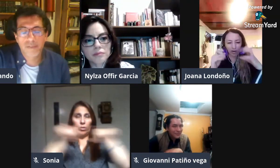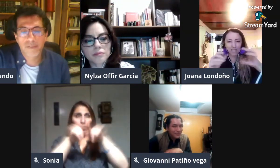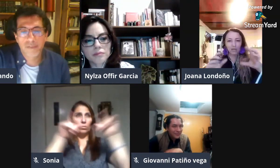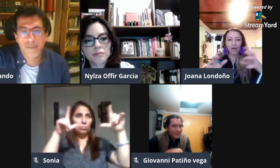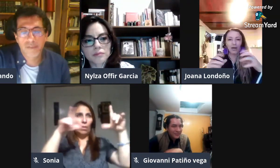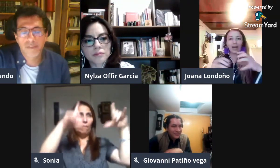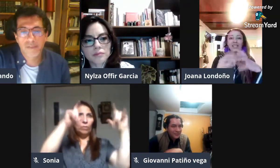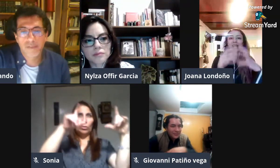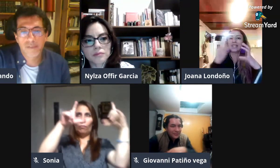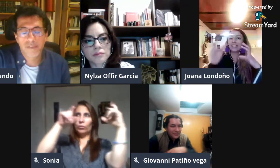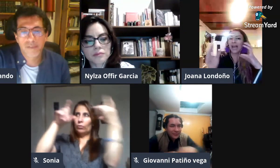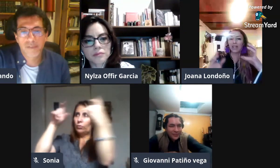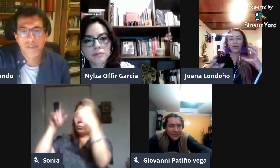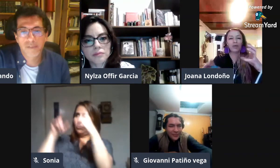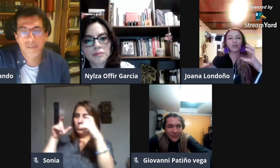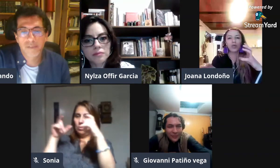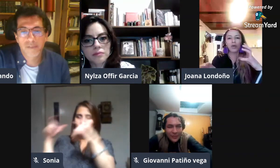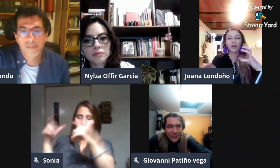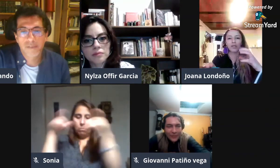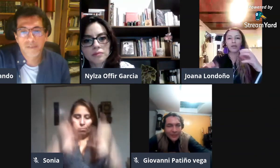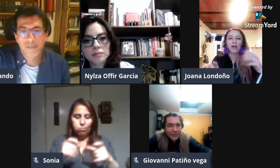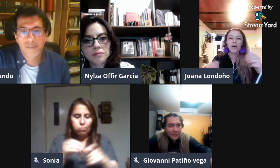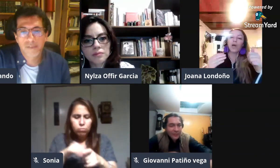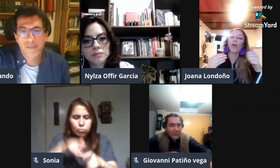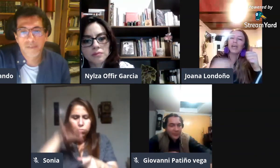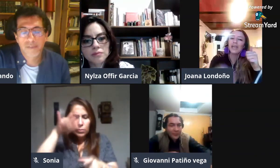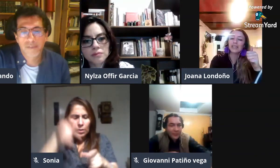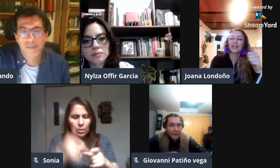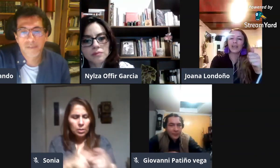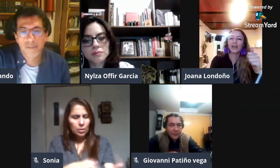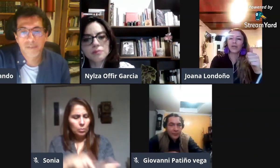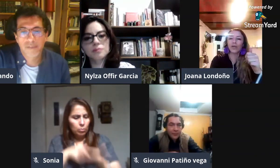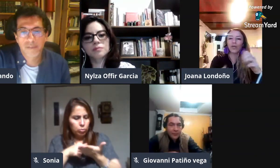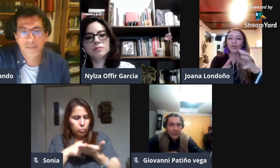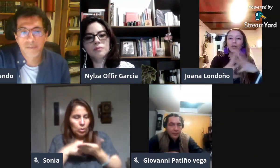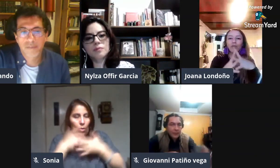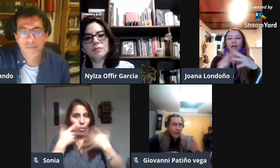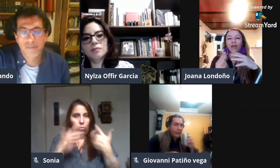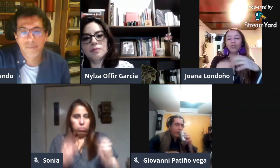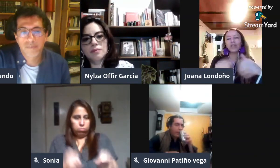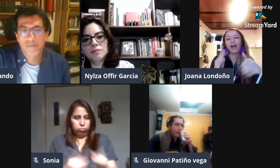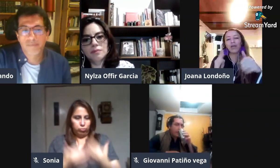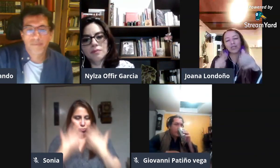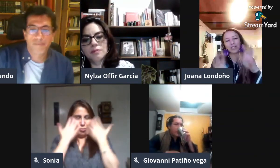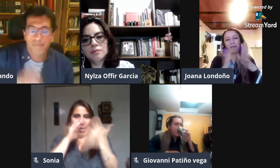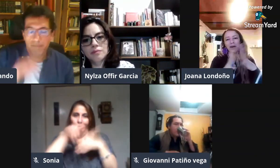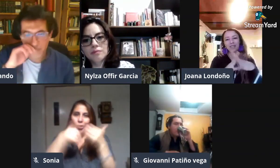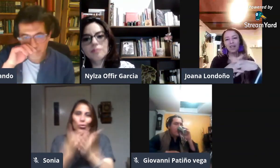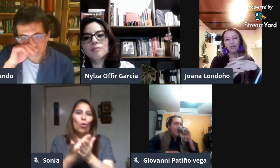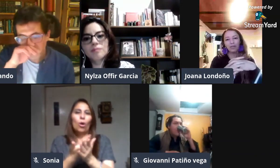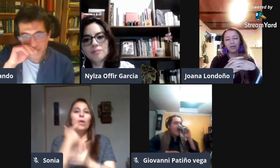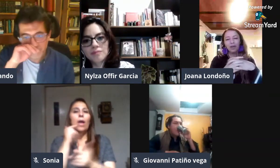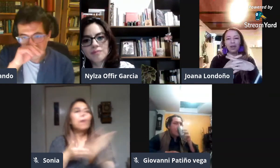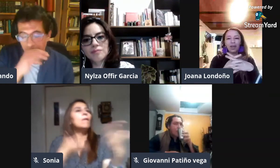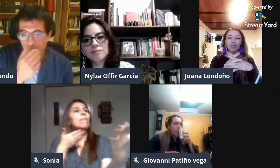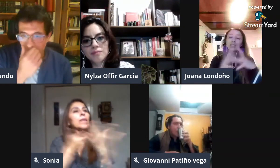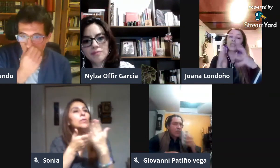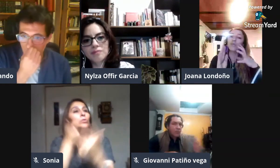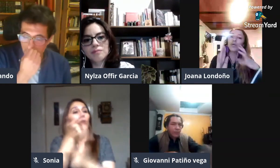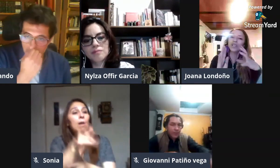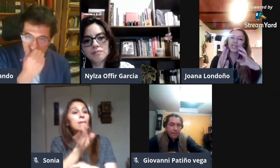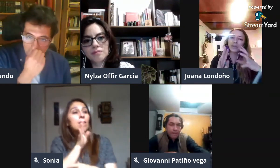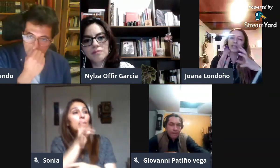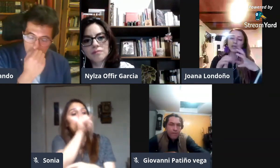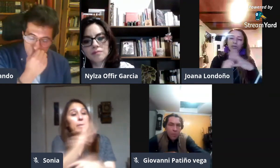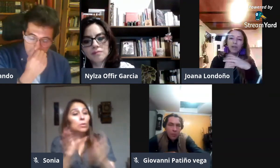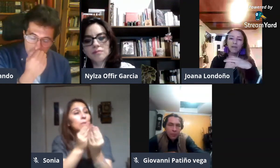cuando él las va a revelar se les sale todo ese universo pero ahí está haciendo una denuncia de los desaparecidos entonces